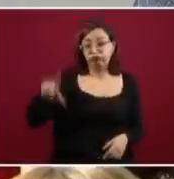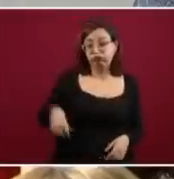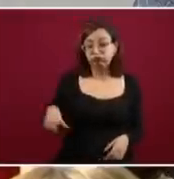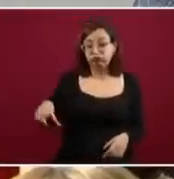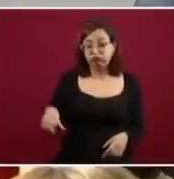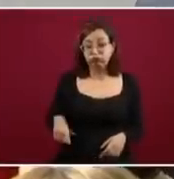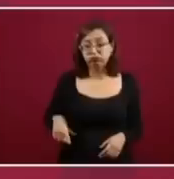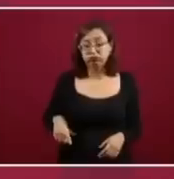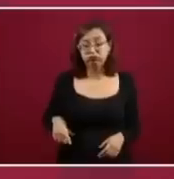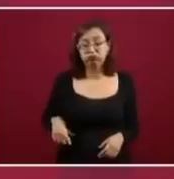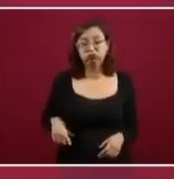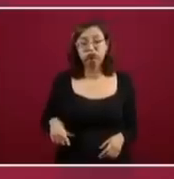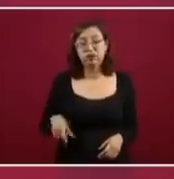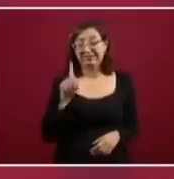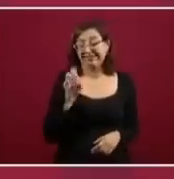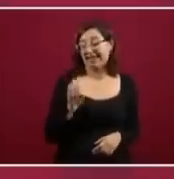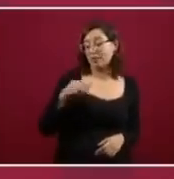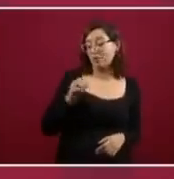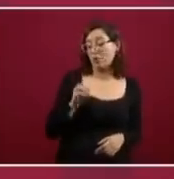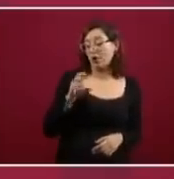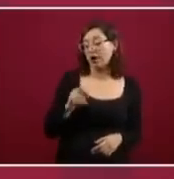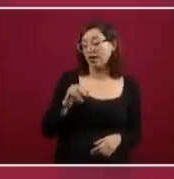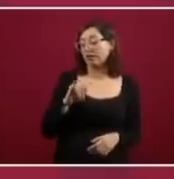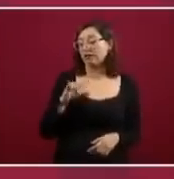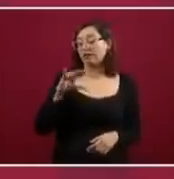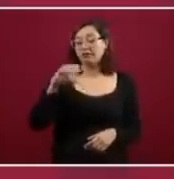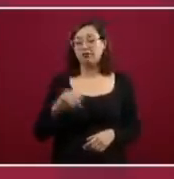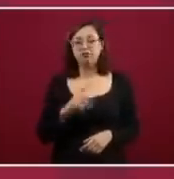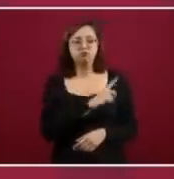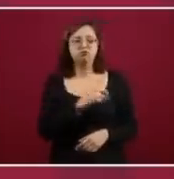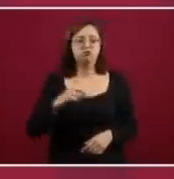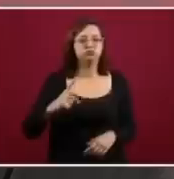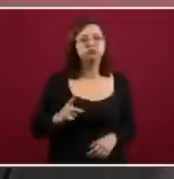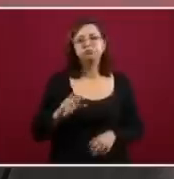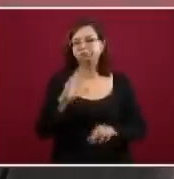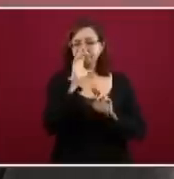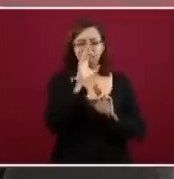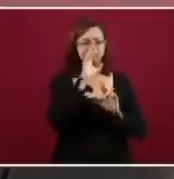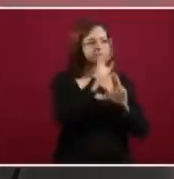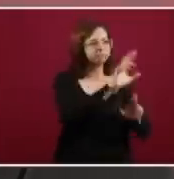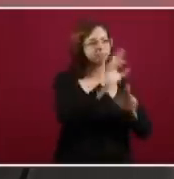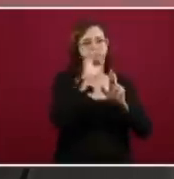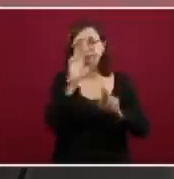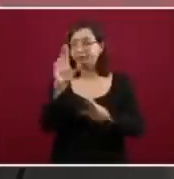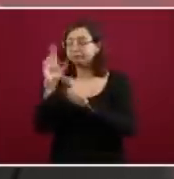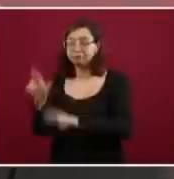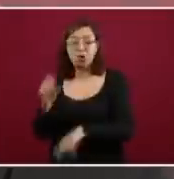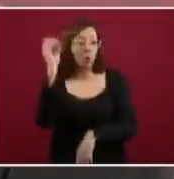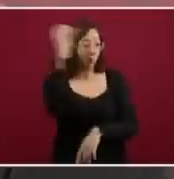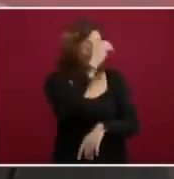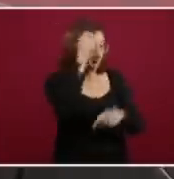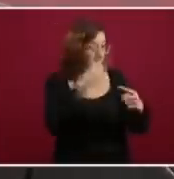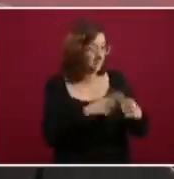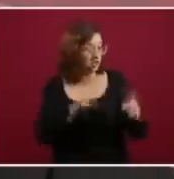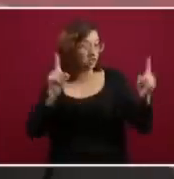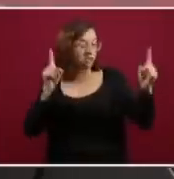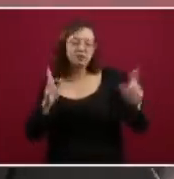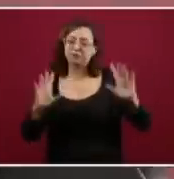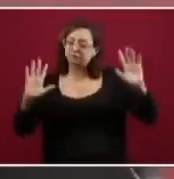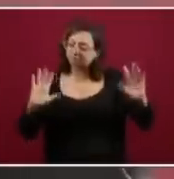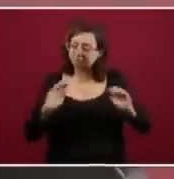tiene que garantizar el derecho a disentir las libertades plenas